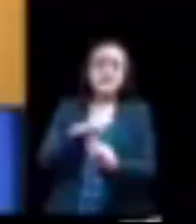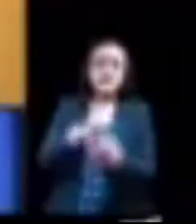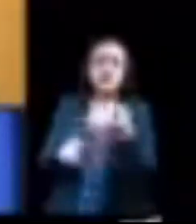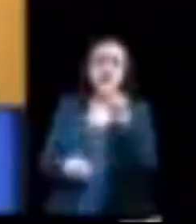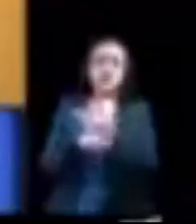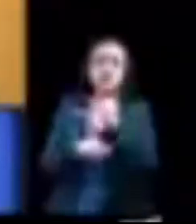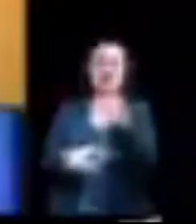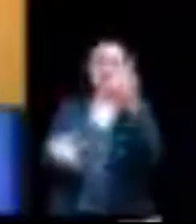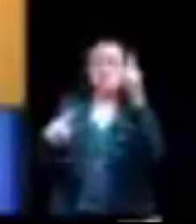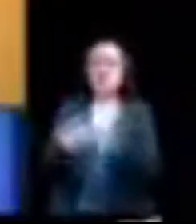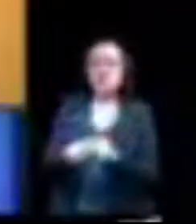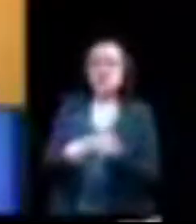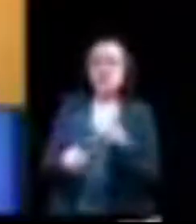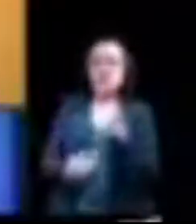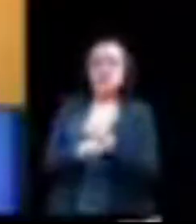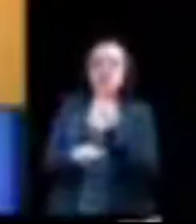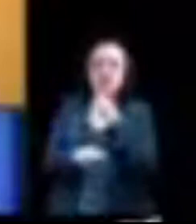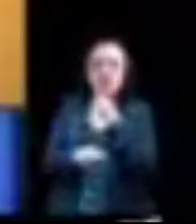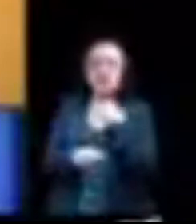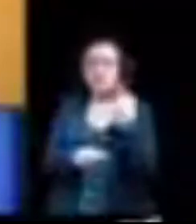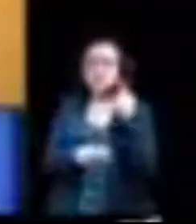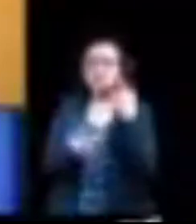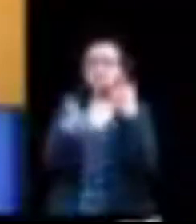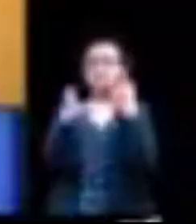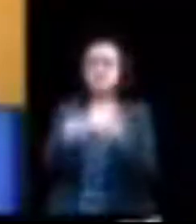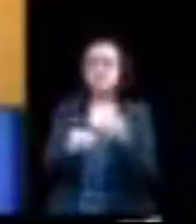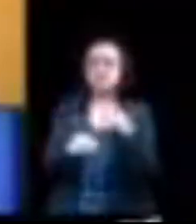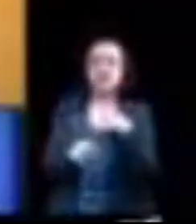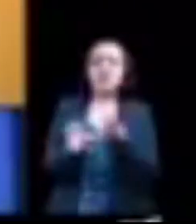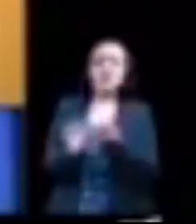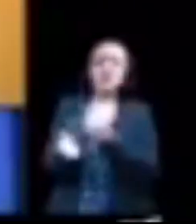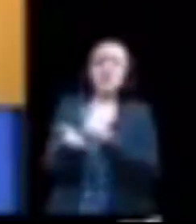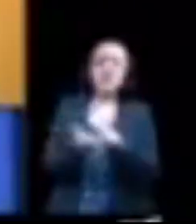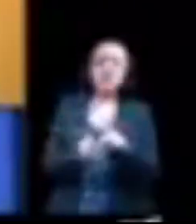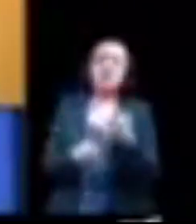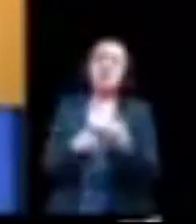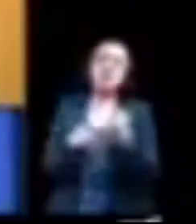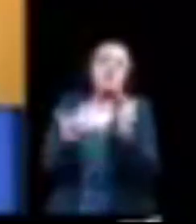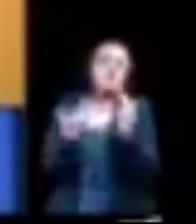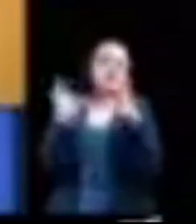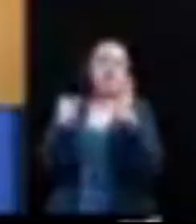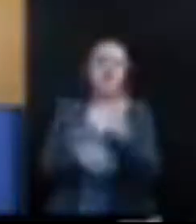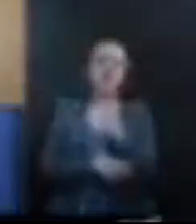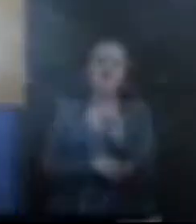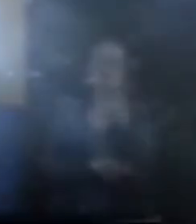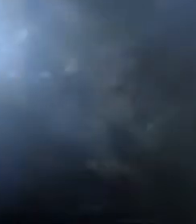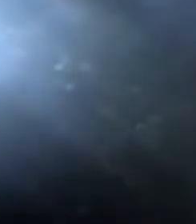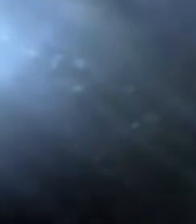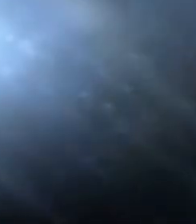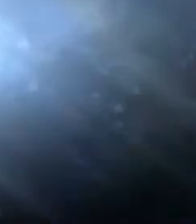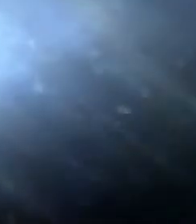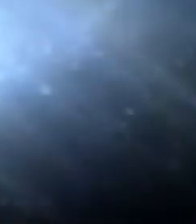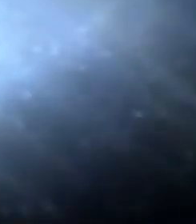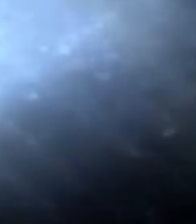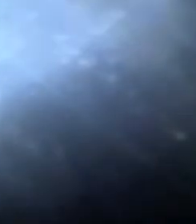me bloqueó el micrófono, negando un derecho que tiene cualesquiera de los 41 diputados.